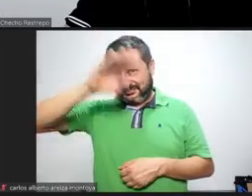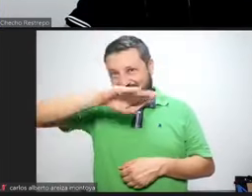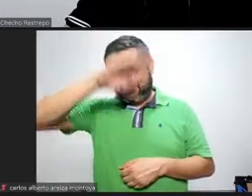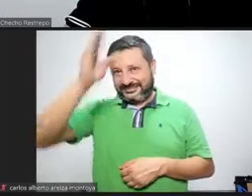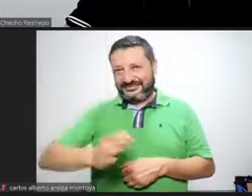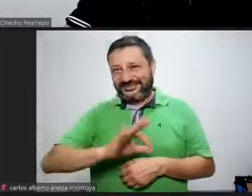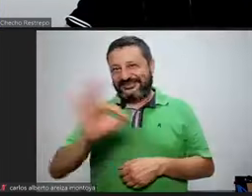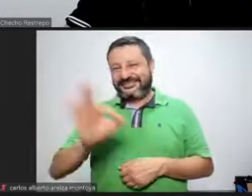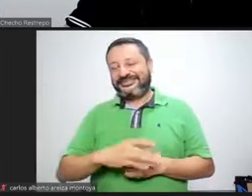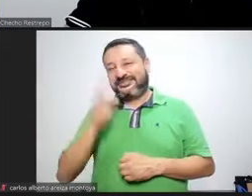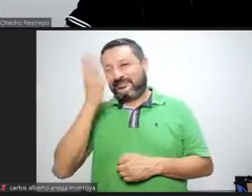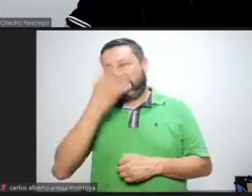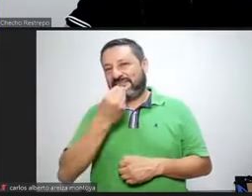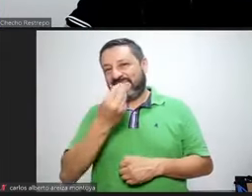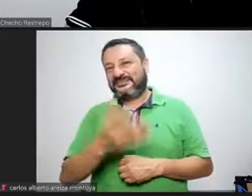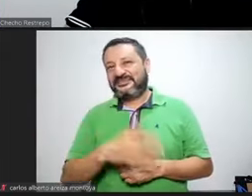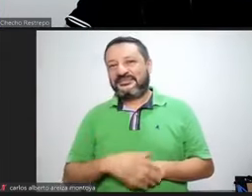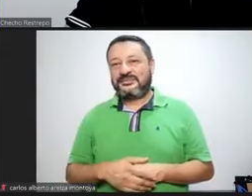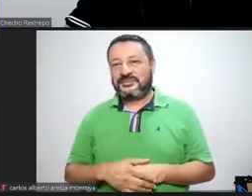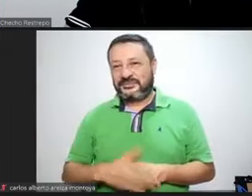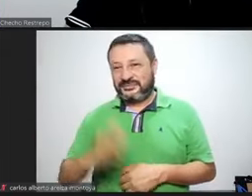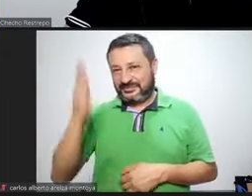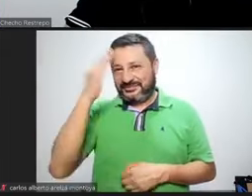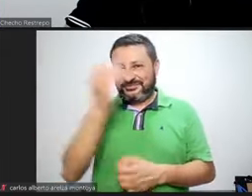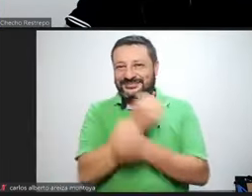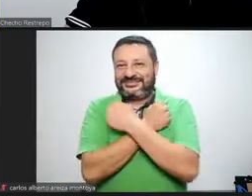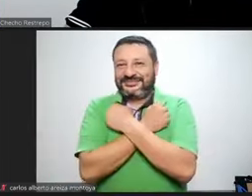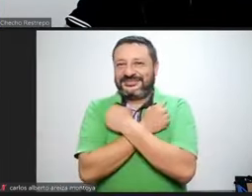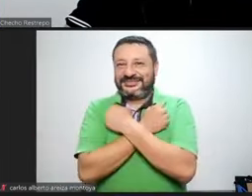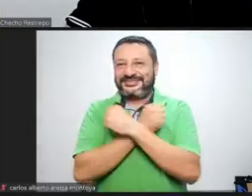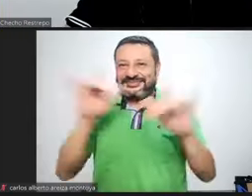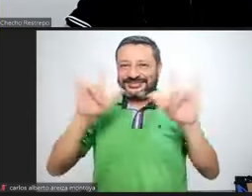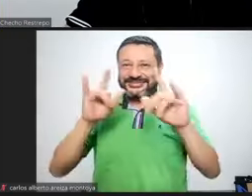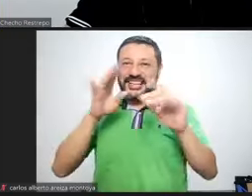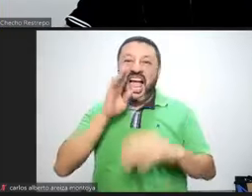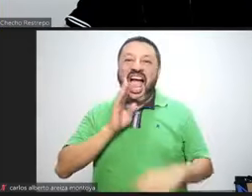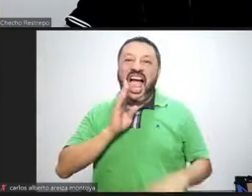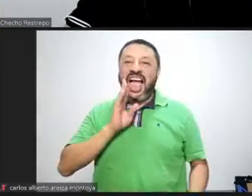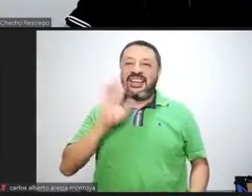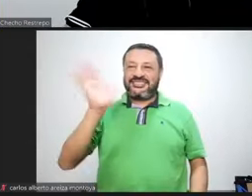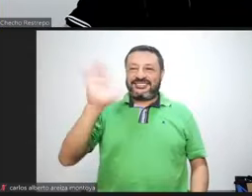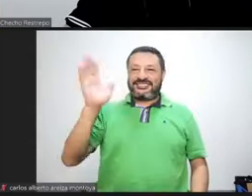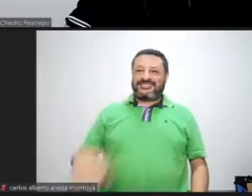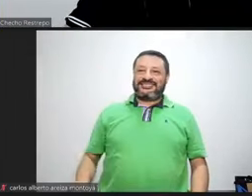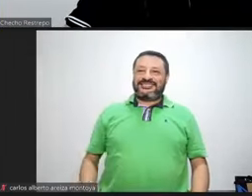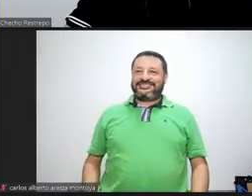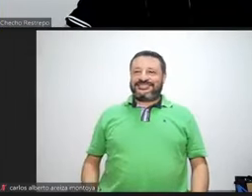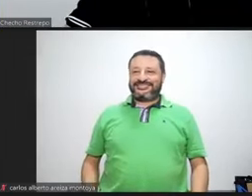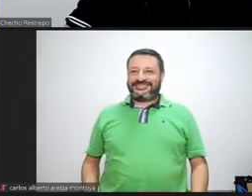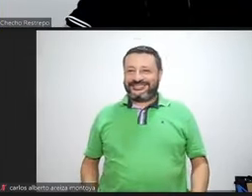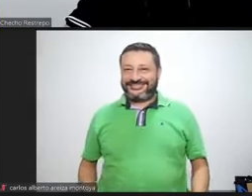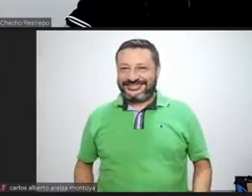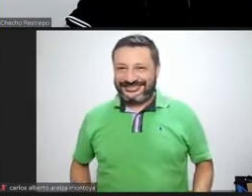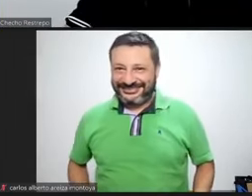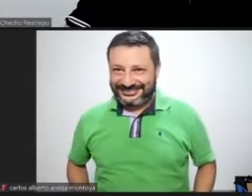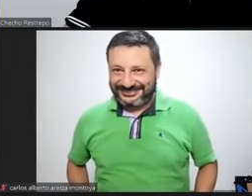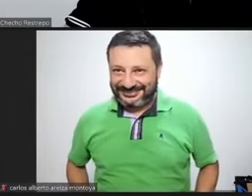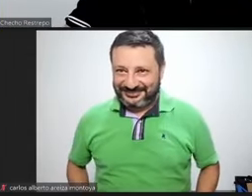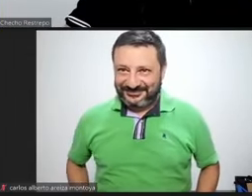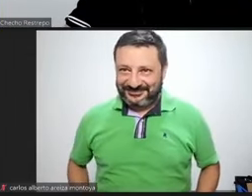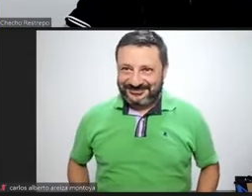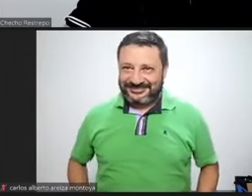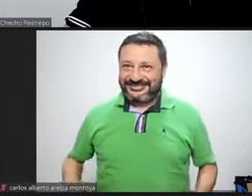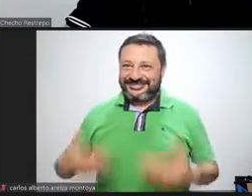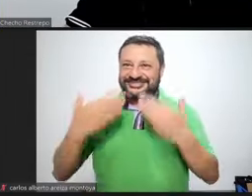lindo de ti. Y sabes también que te quiero un montón y te admiro mucho, y no, gracias por el espacio, a Carlos, a Checho. Muy chévere